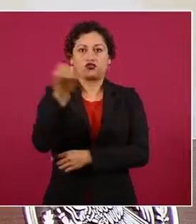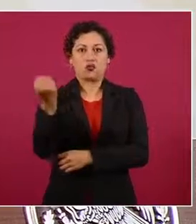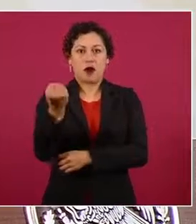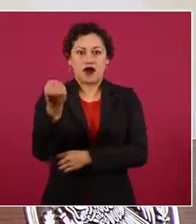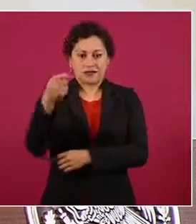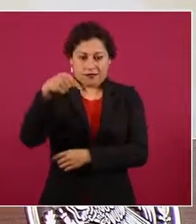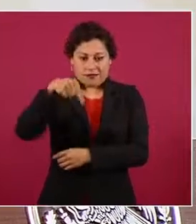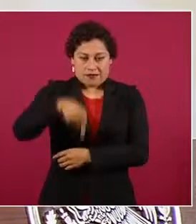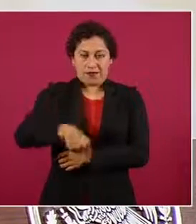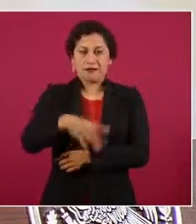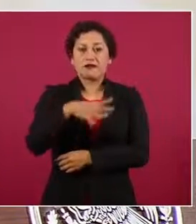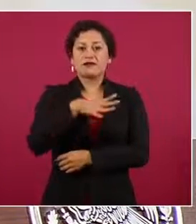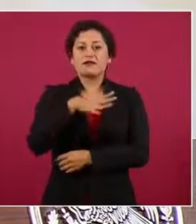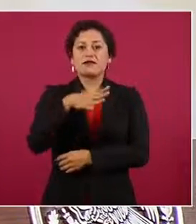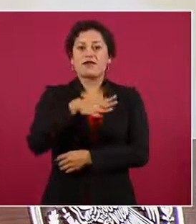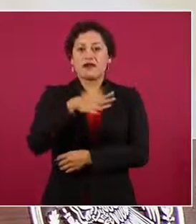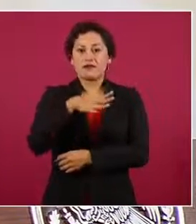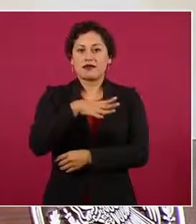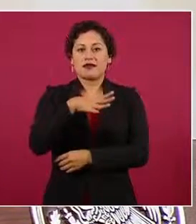con